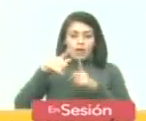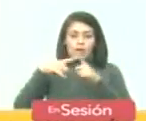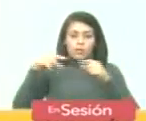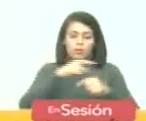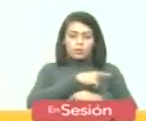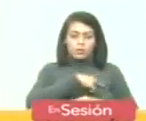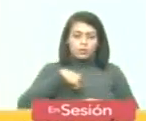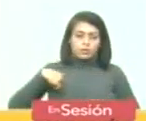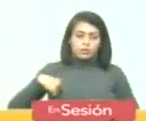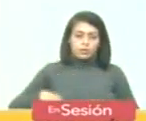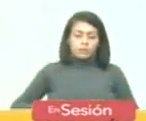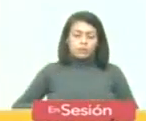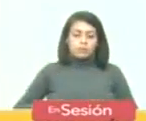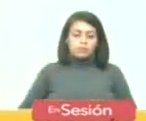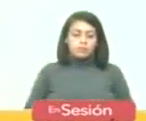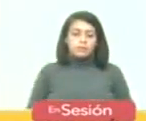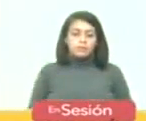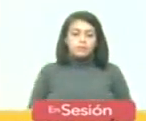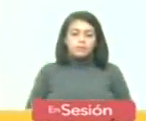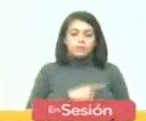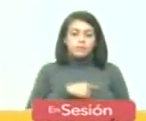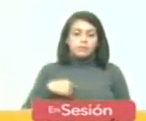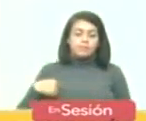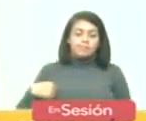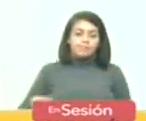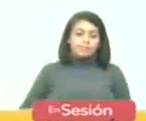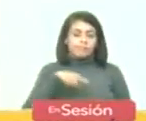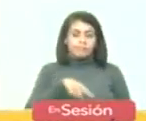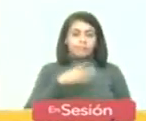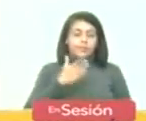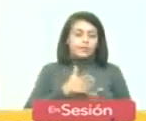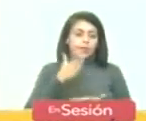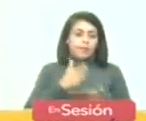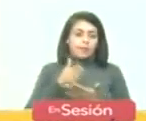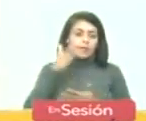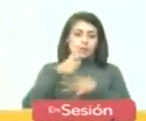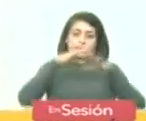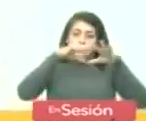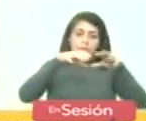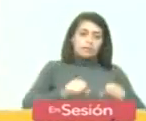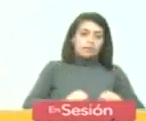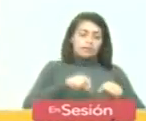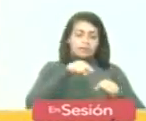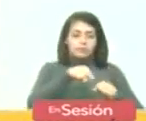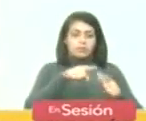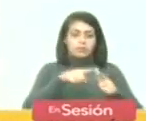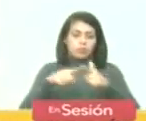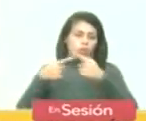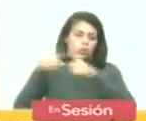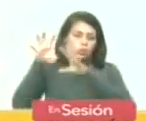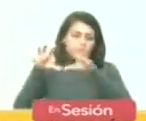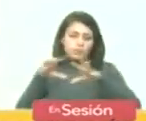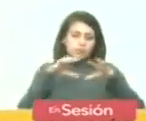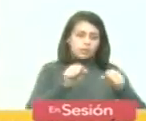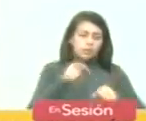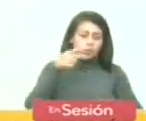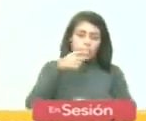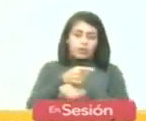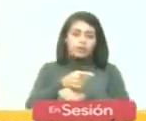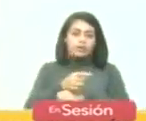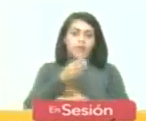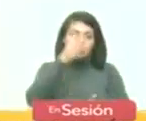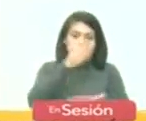China, porque China tuvo la desgracia de que cada vez que Occidente lo invadía, tenía que ser obligado a ceder